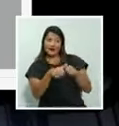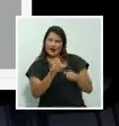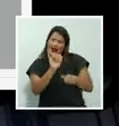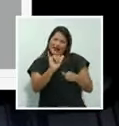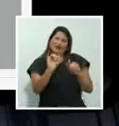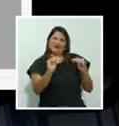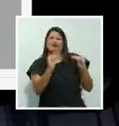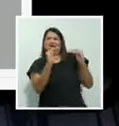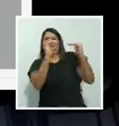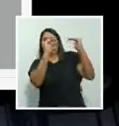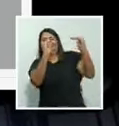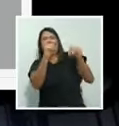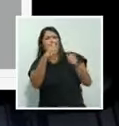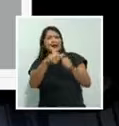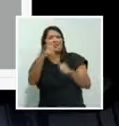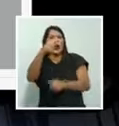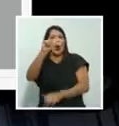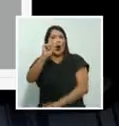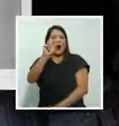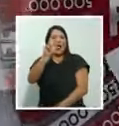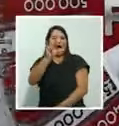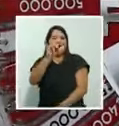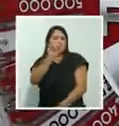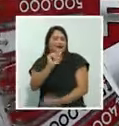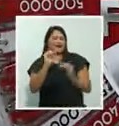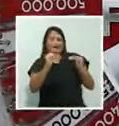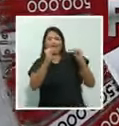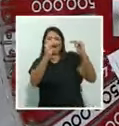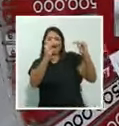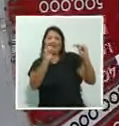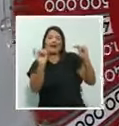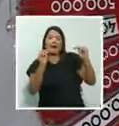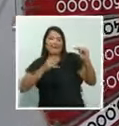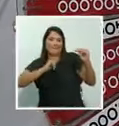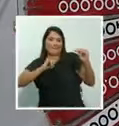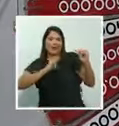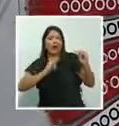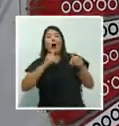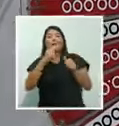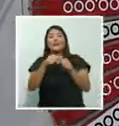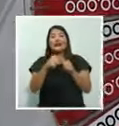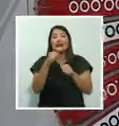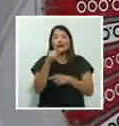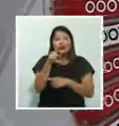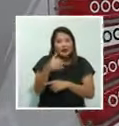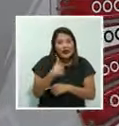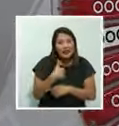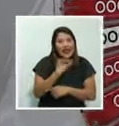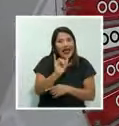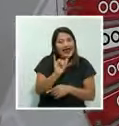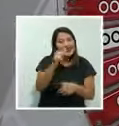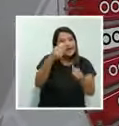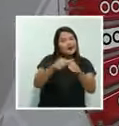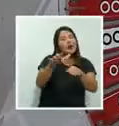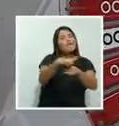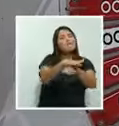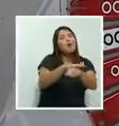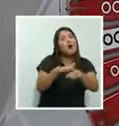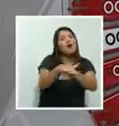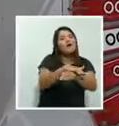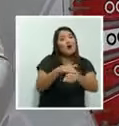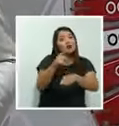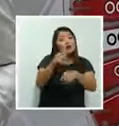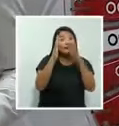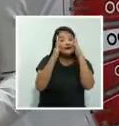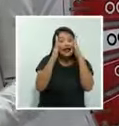élite. O sea, digamos. García Ureña. Oiga, si usted tiene esos apellidos, por favor, esté